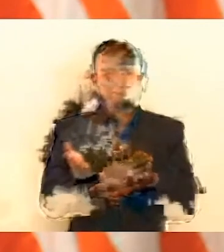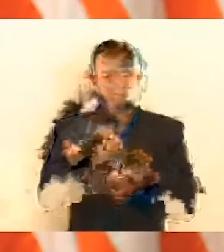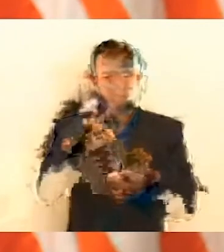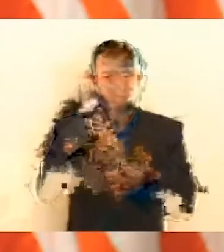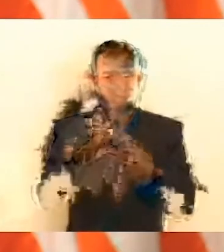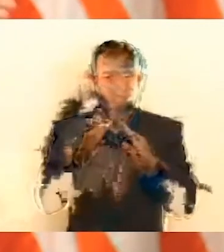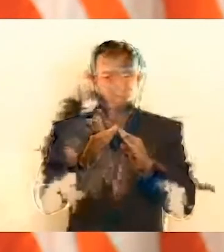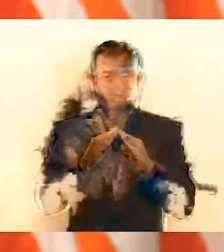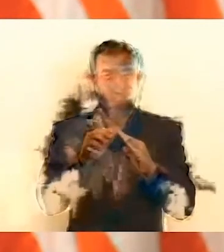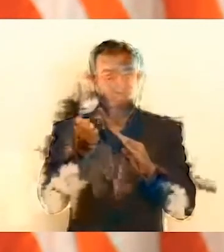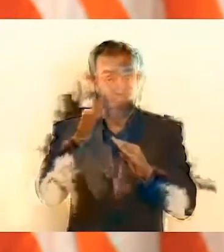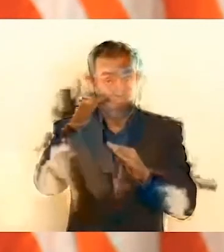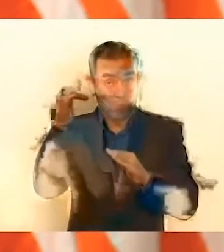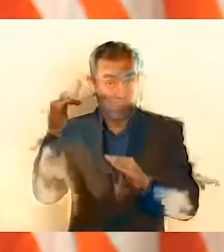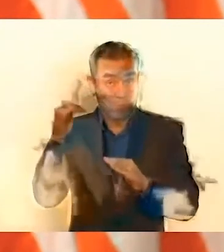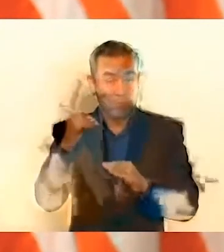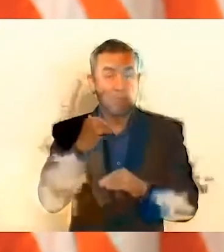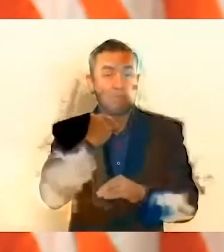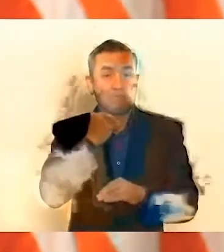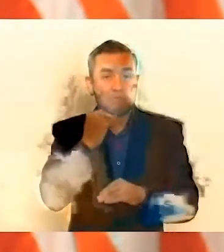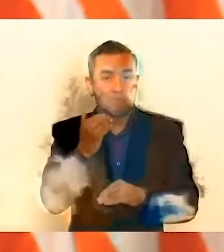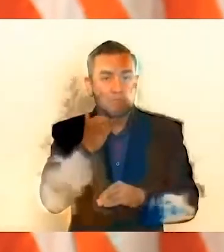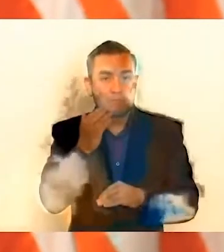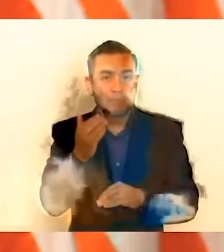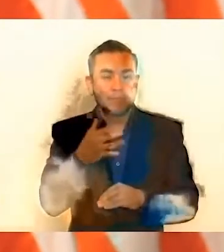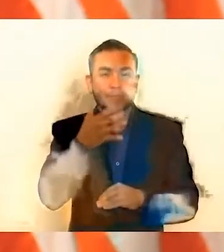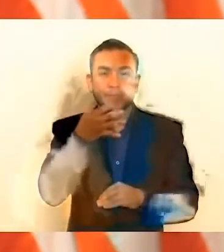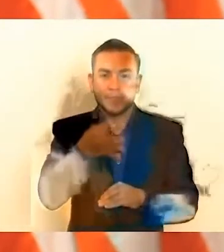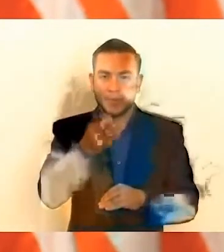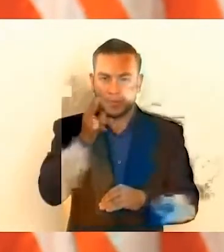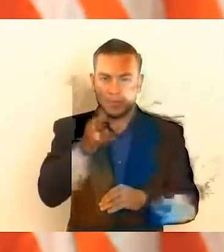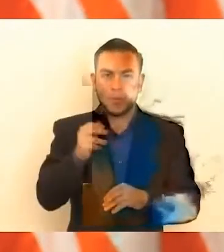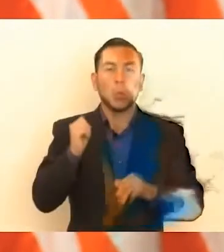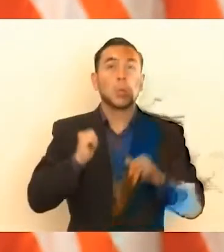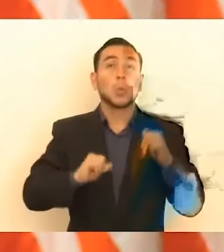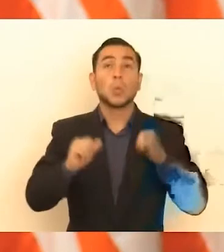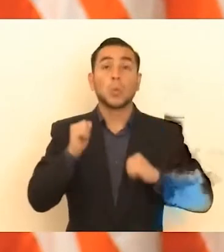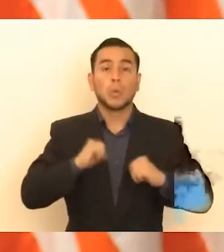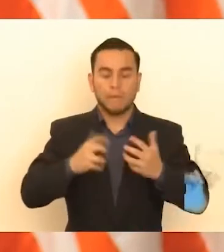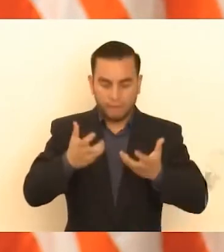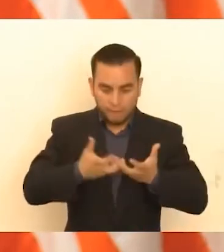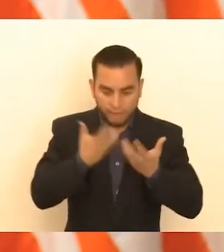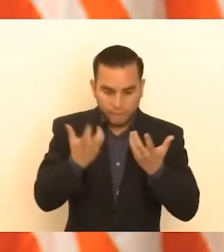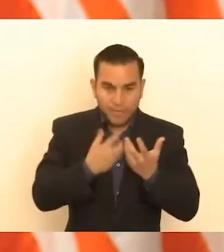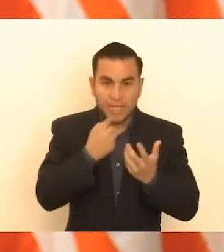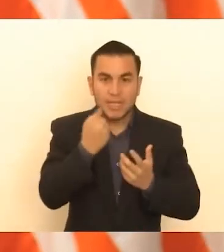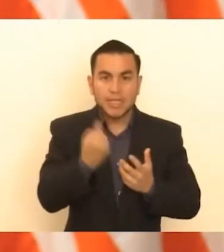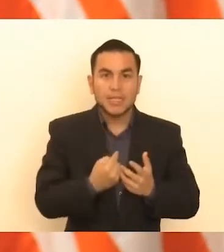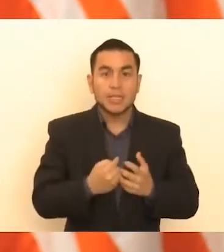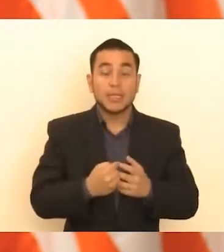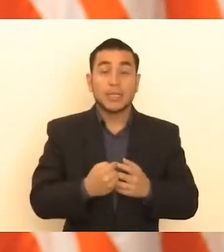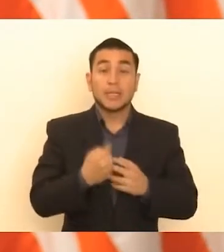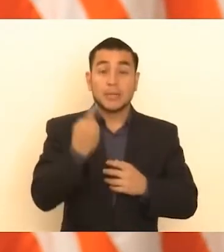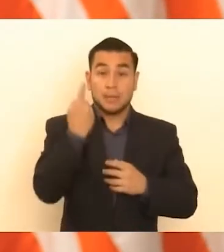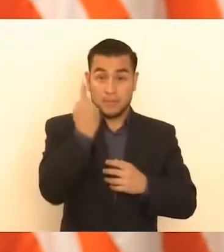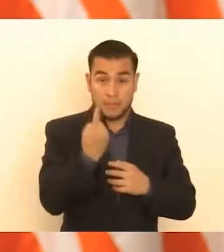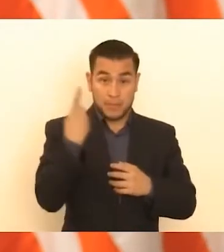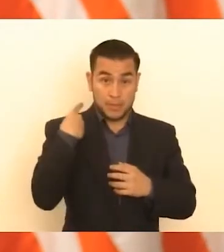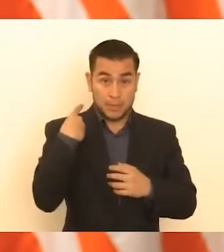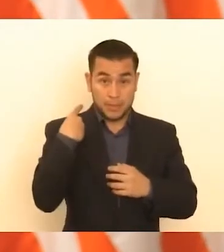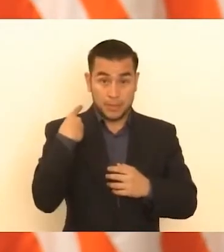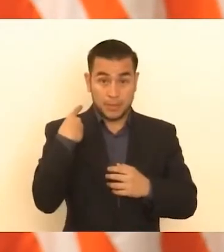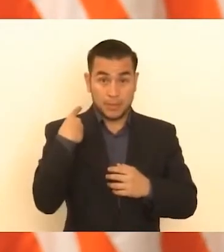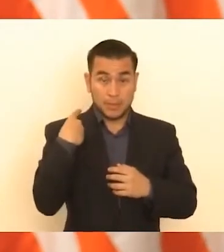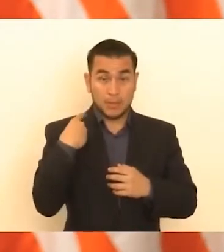que están haciendo decir con más circo como fue la otra comisión para investigar la declaración del director del tejido social que al final las